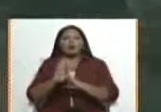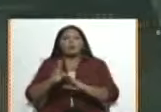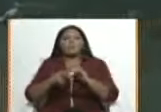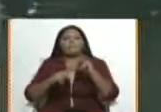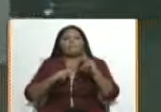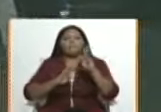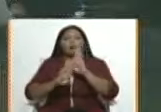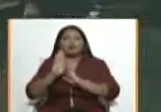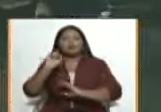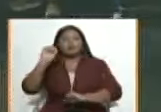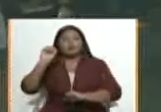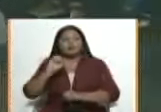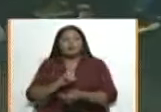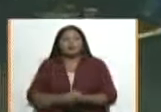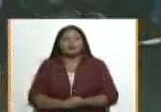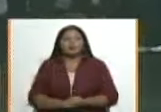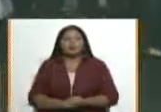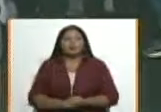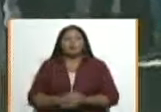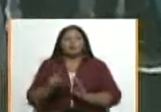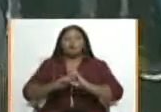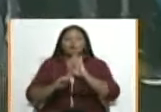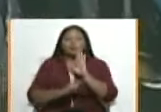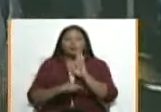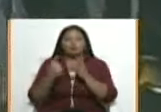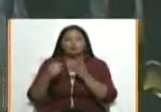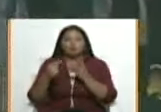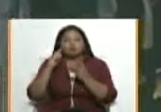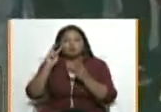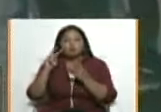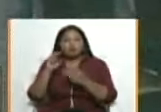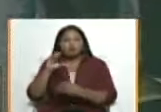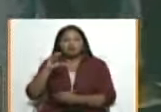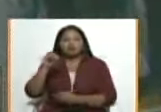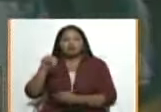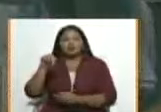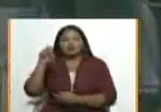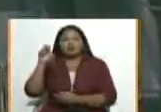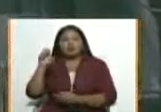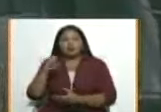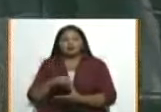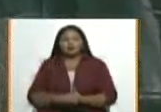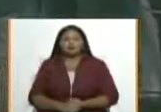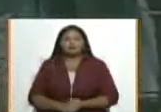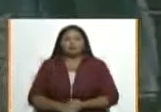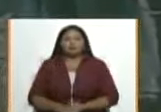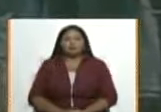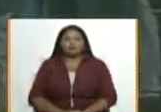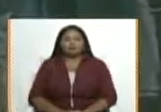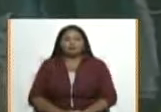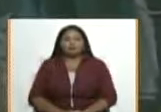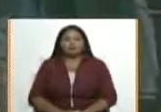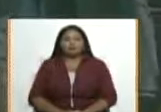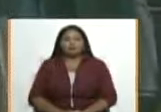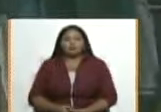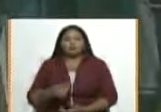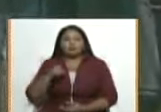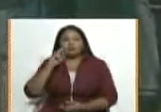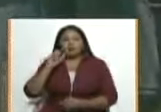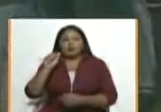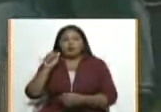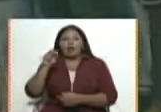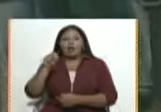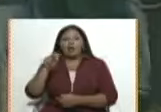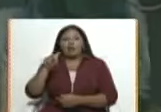Progresista, también cumpliendo con los requisitos ante el ente electoral en esta oportunidad para postular Antonio